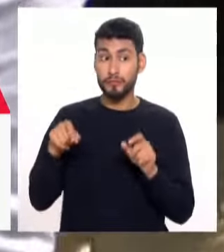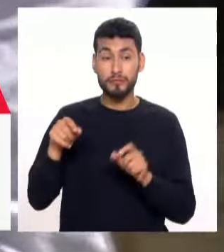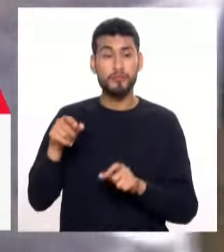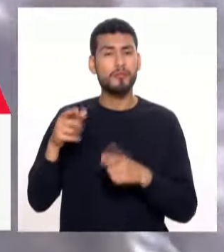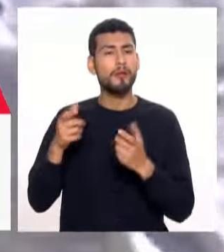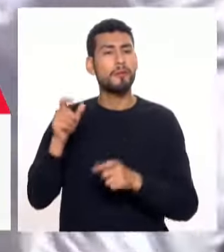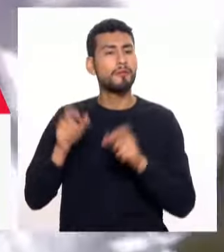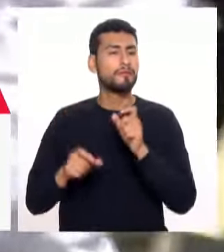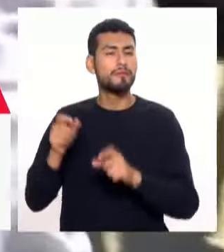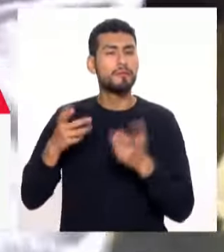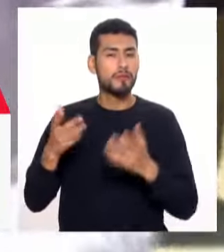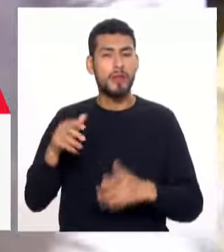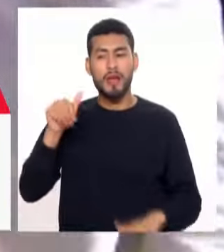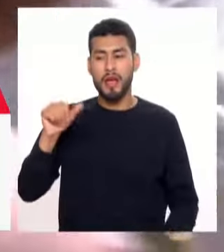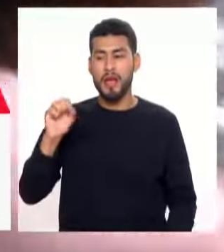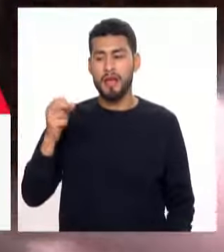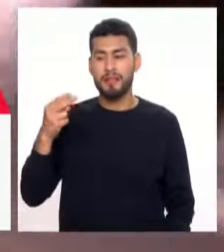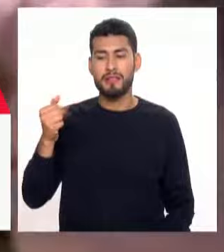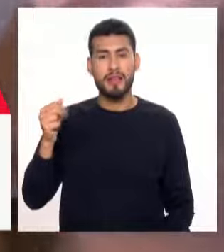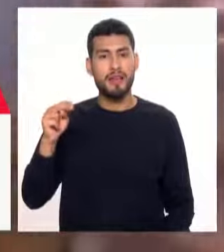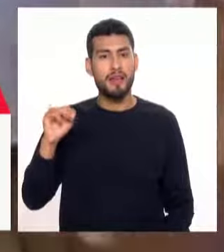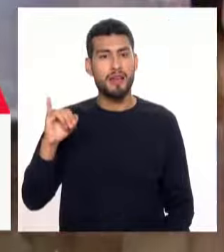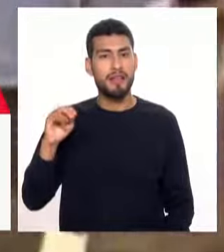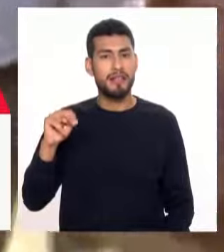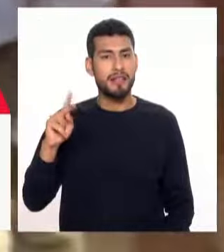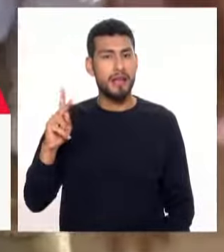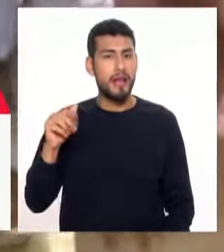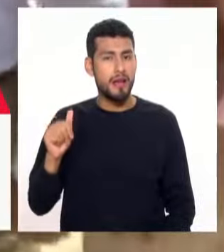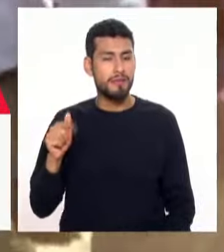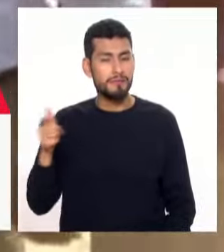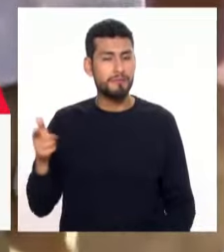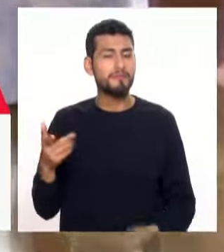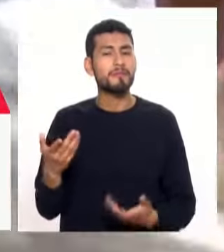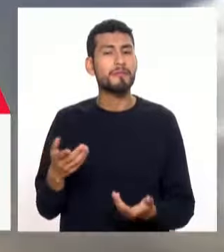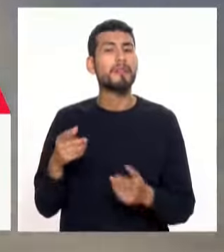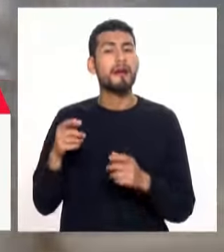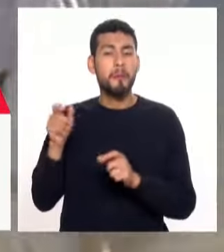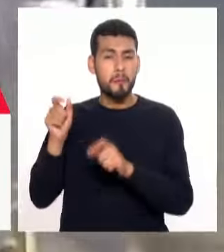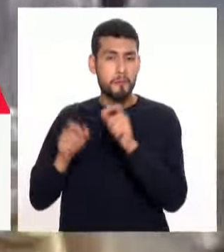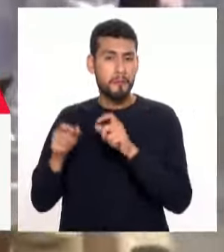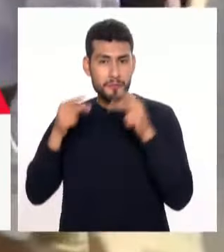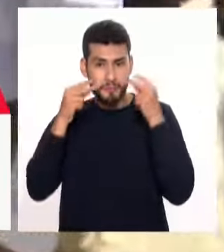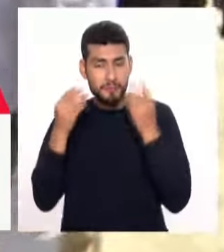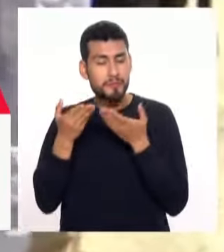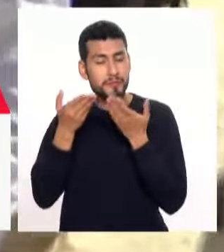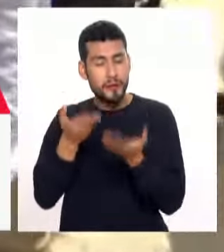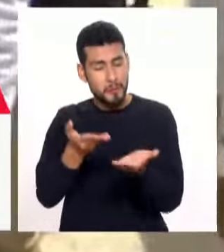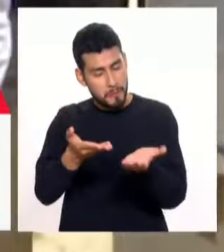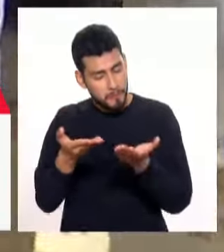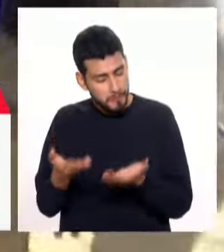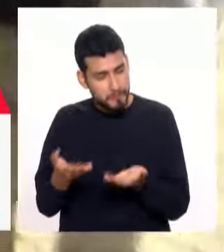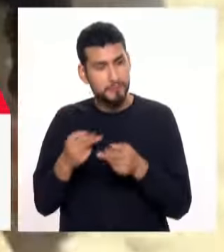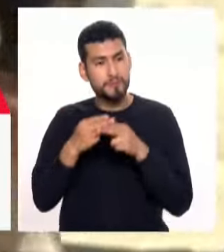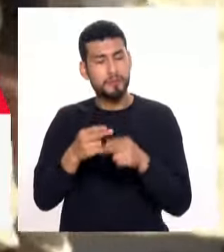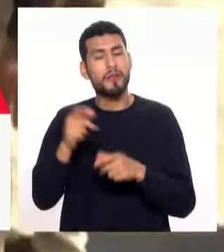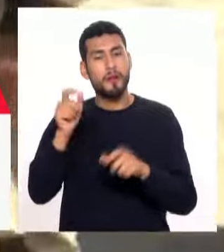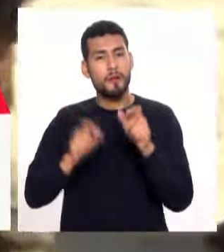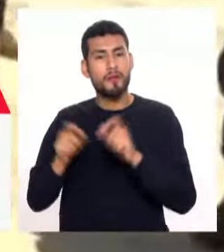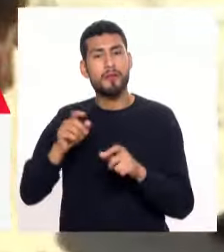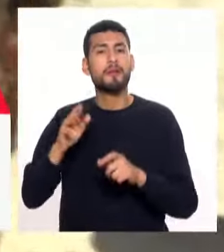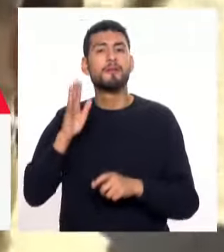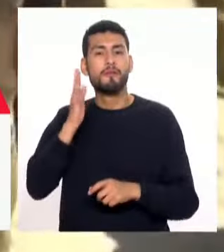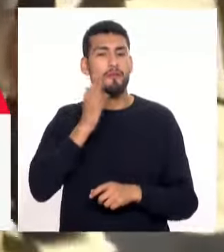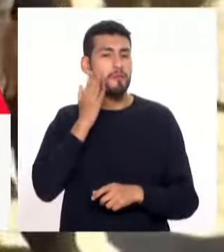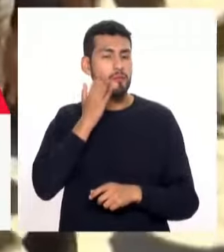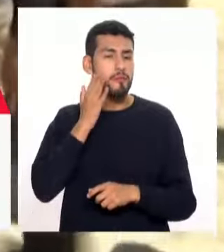pueblo Ayáninca, quienes van a dar la bienvenida y van a saludar en nombre de la población